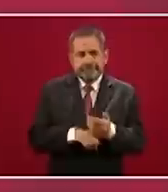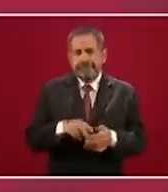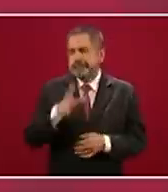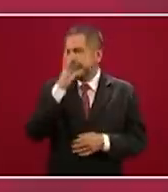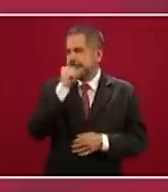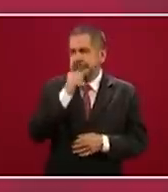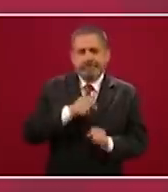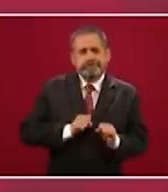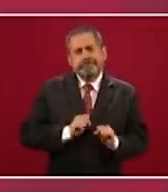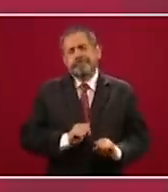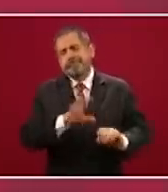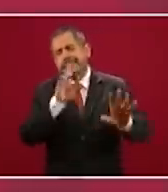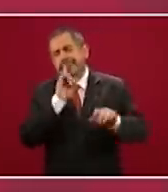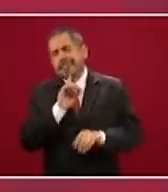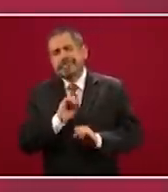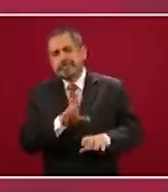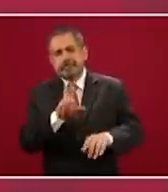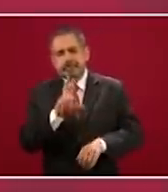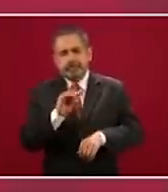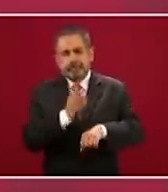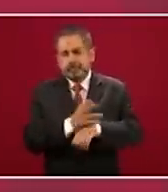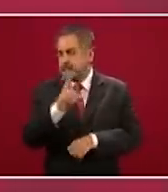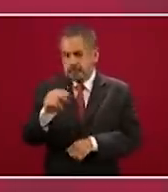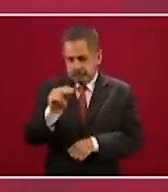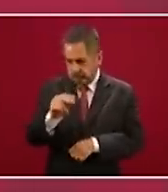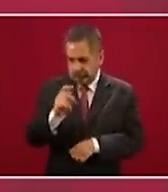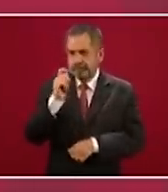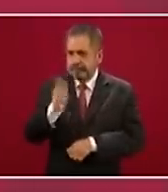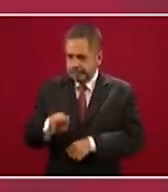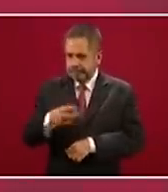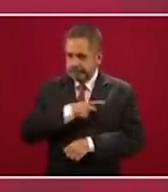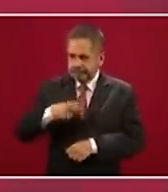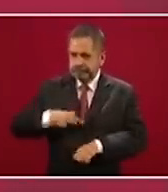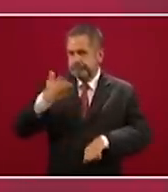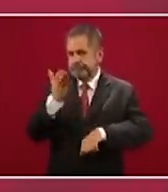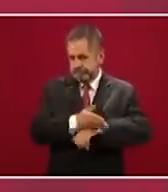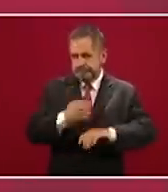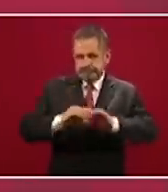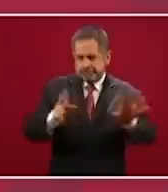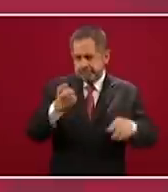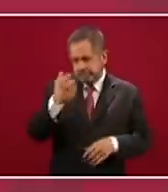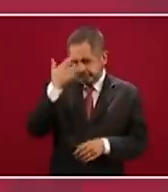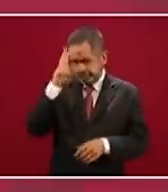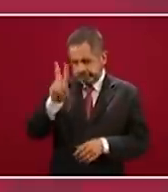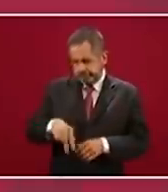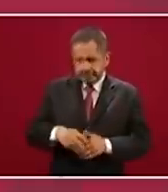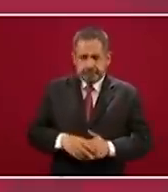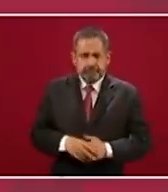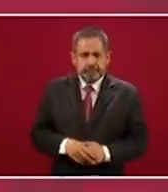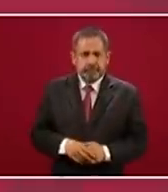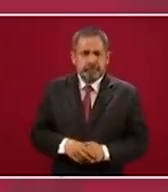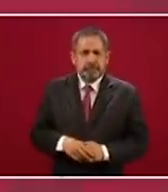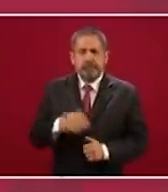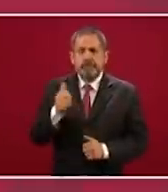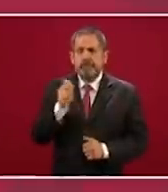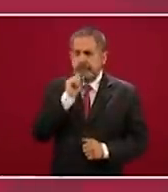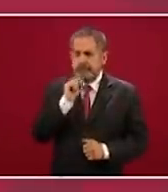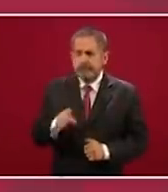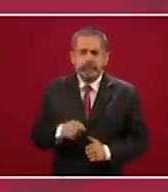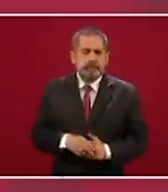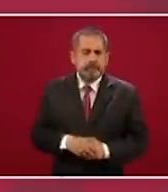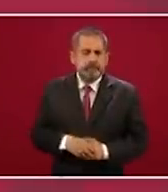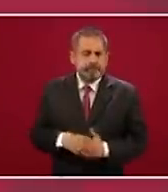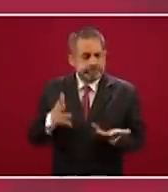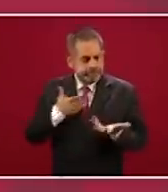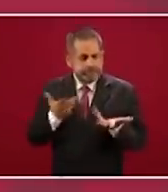del combate a la impunidad. Ya, es claro eso, desde luego. Y